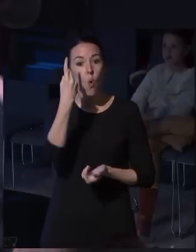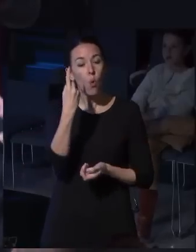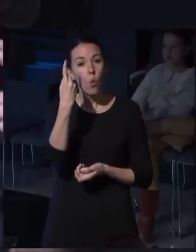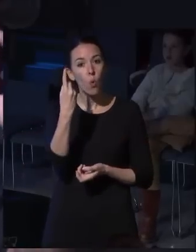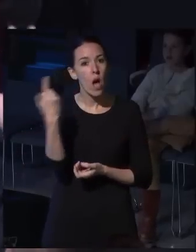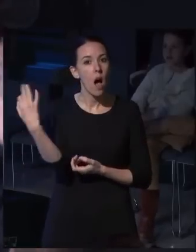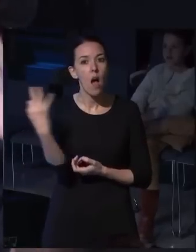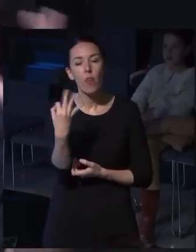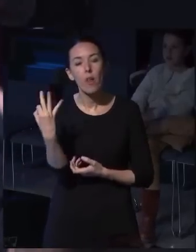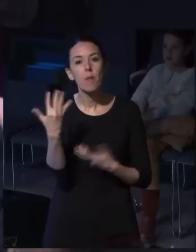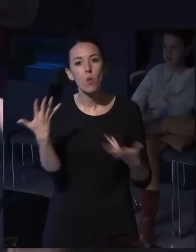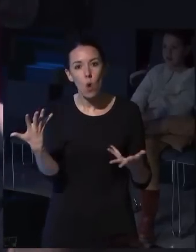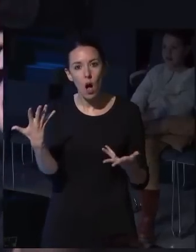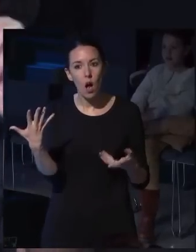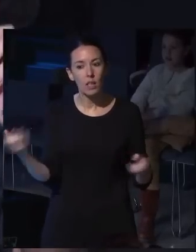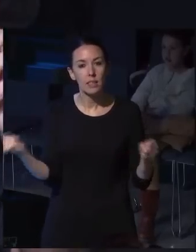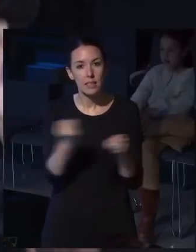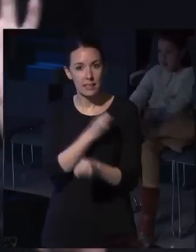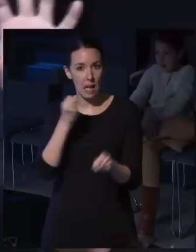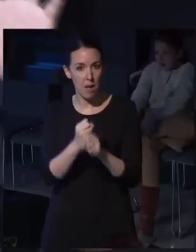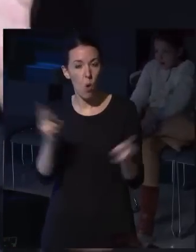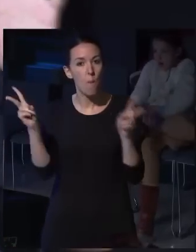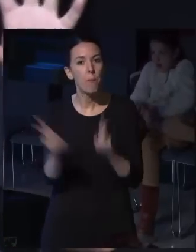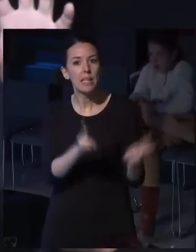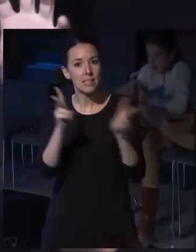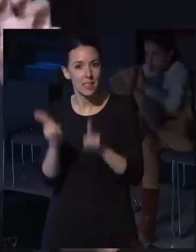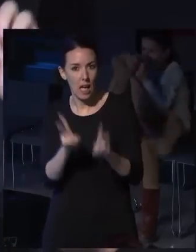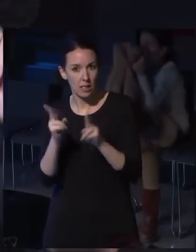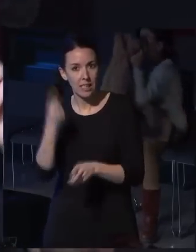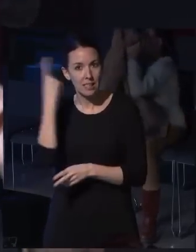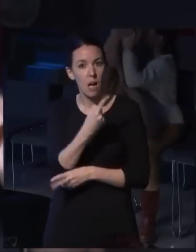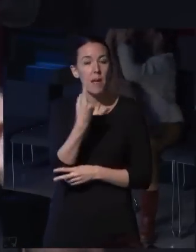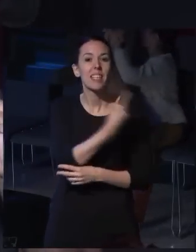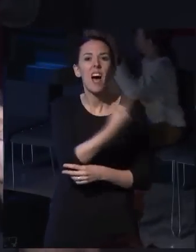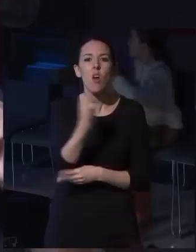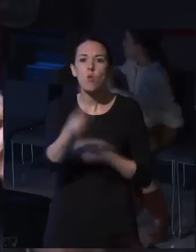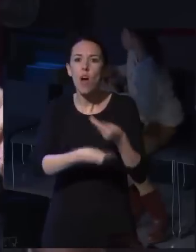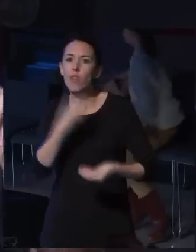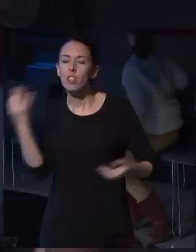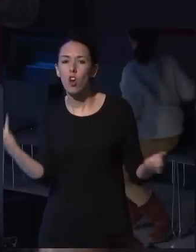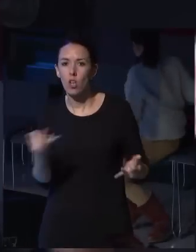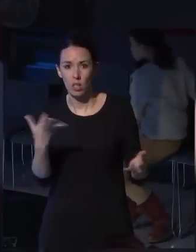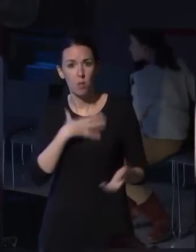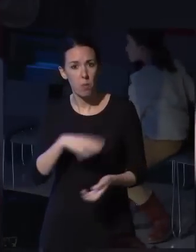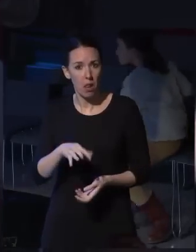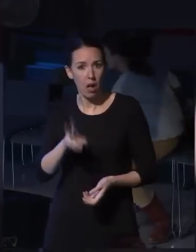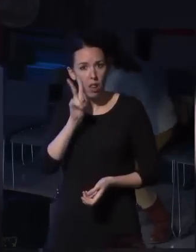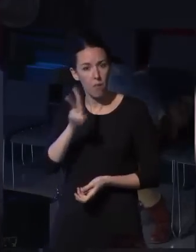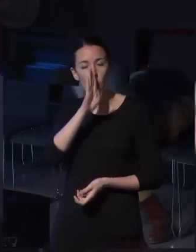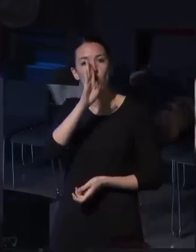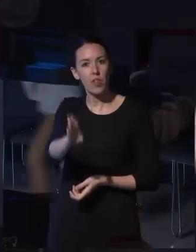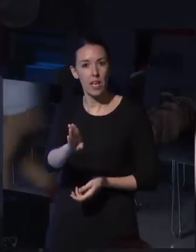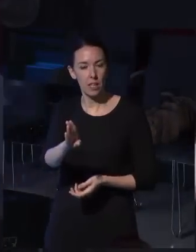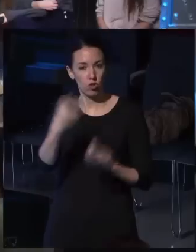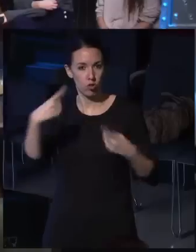ellas debería ser el trabajo por pistas, ¿no? Saber qué es lo que está haciendo cada uno. Eso también se podría ver en el trabajo en directo. De hecho, Enrique, a lo mejor